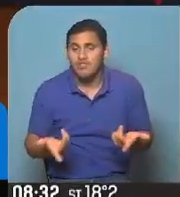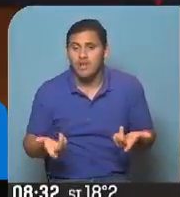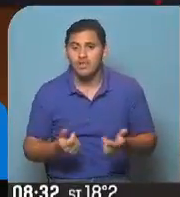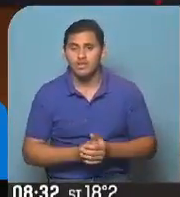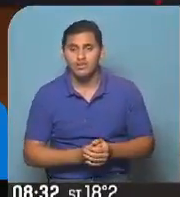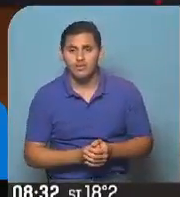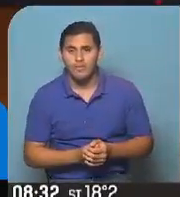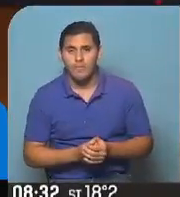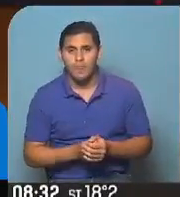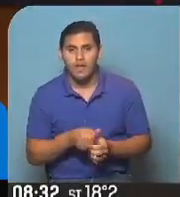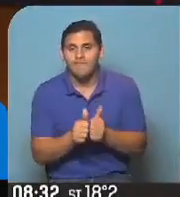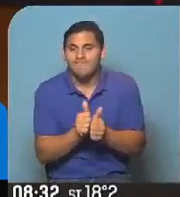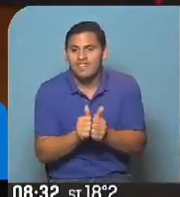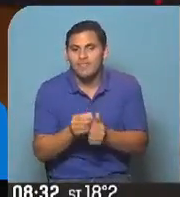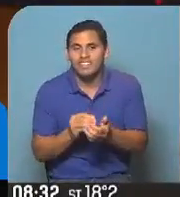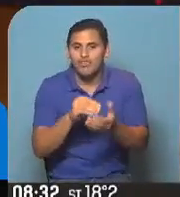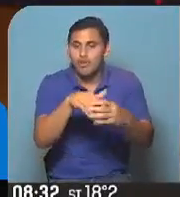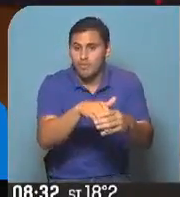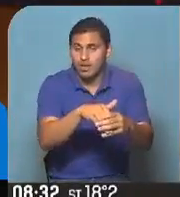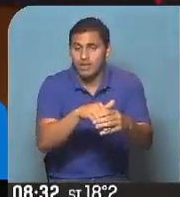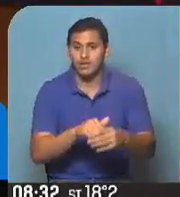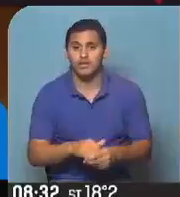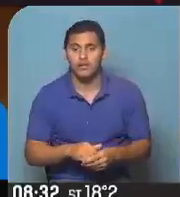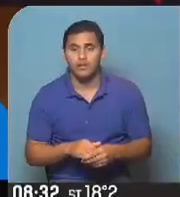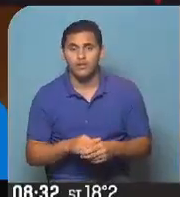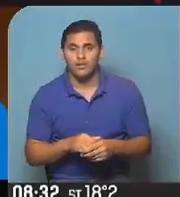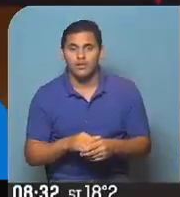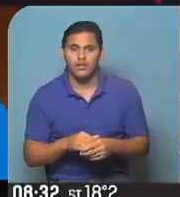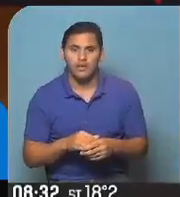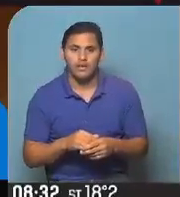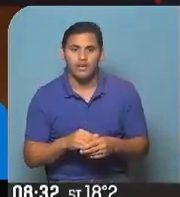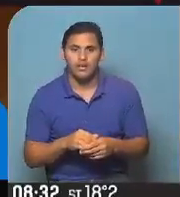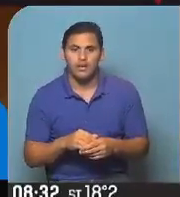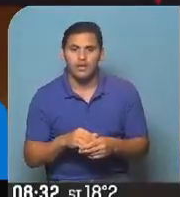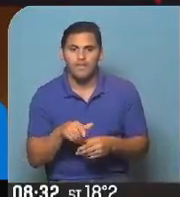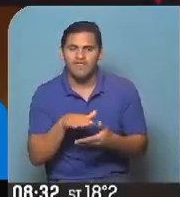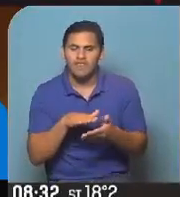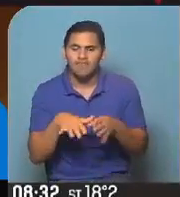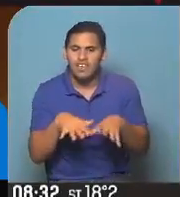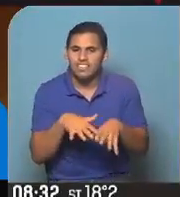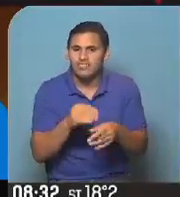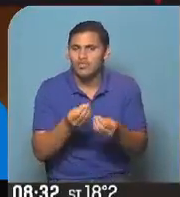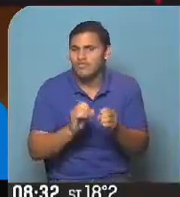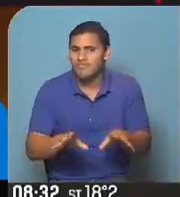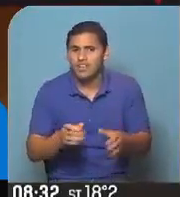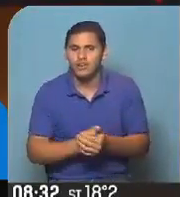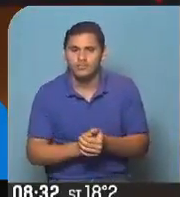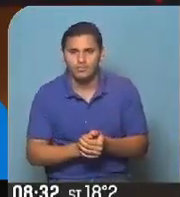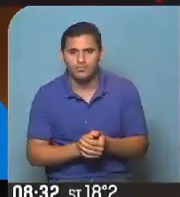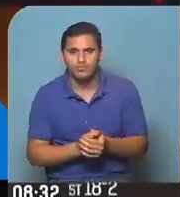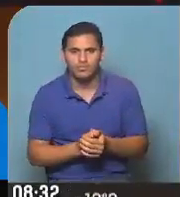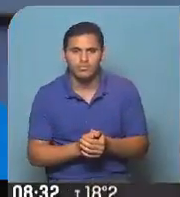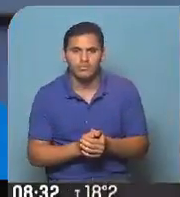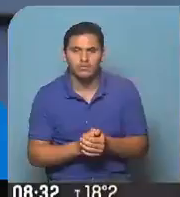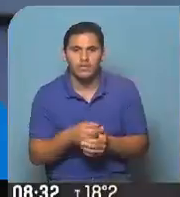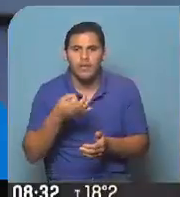empresariado para poder invertir o sea genera mucho ruido en la economía y justamente terminase en un proceso recesivo y para octubre